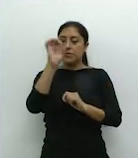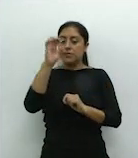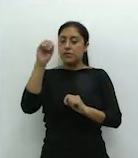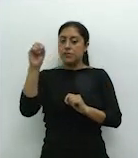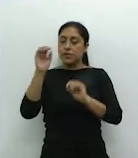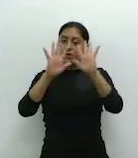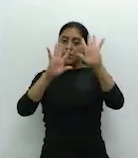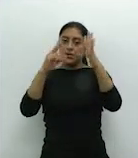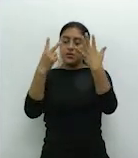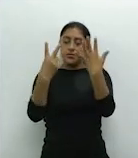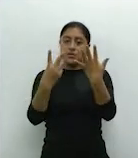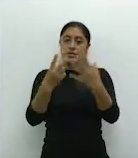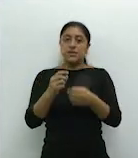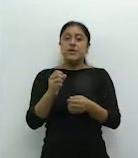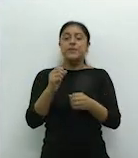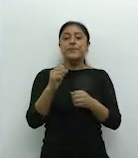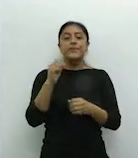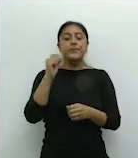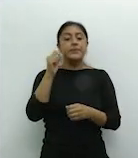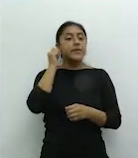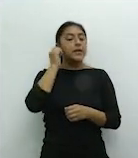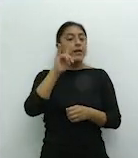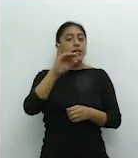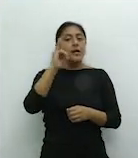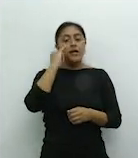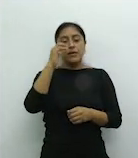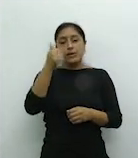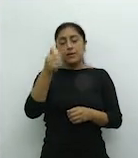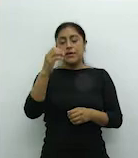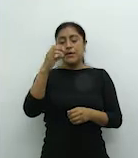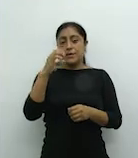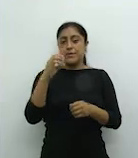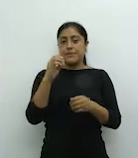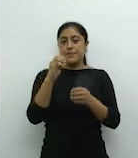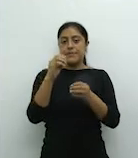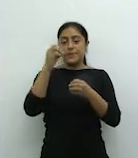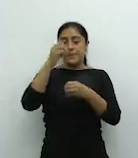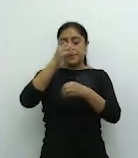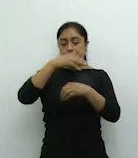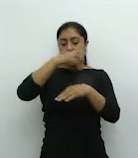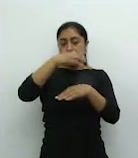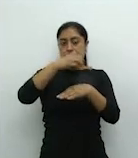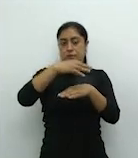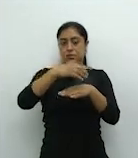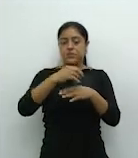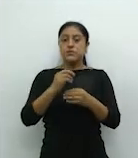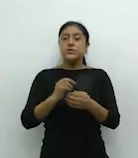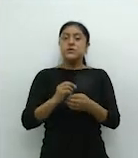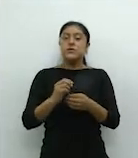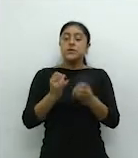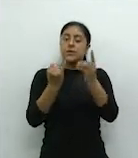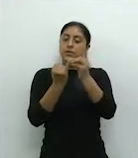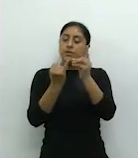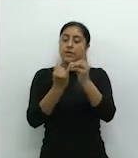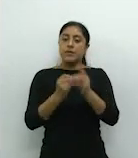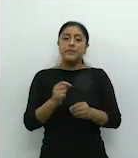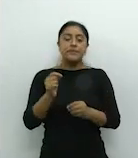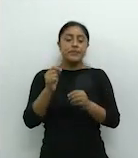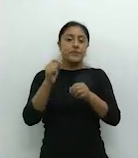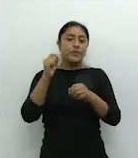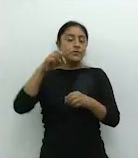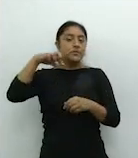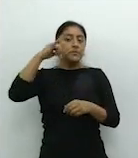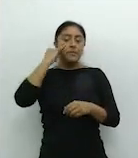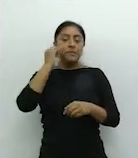160-2017, Guía de Criterios para la Captura de Datos Biométricos. El uso de piercings o aretes en el rostro no es